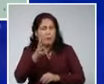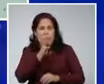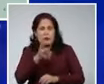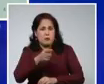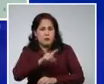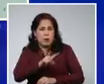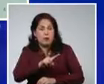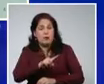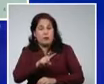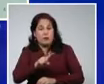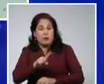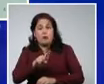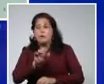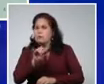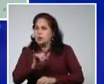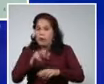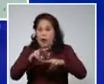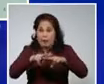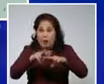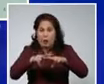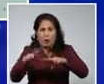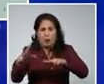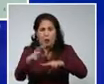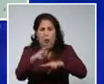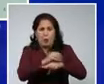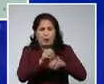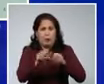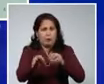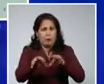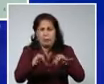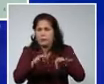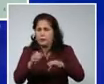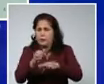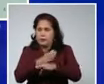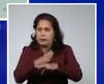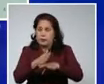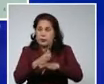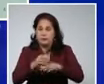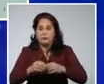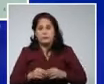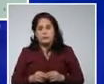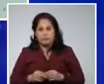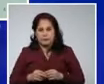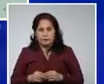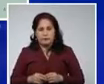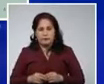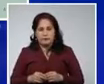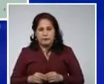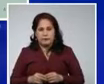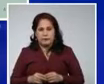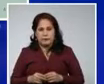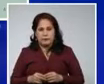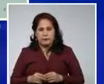la afectación y dispersión que ha tenido el comportamiento de la transmisión en La Habana,